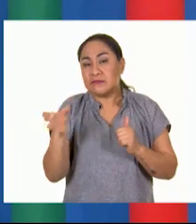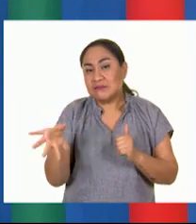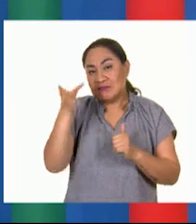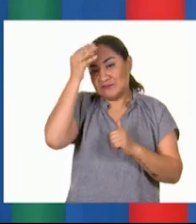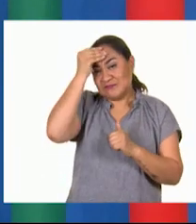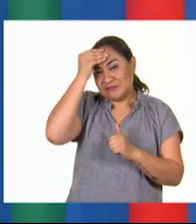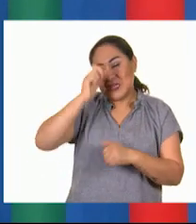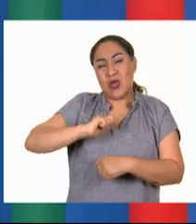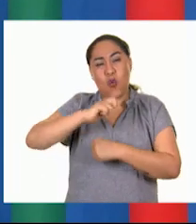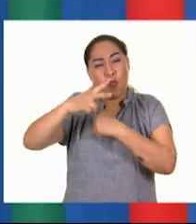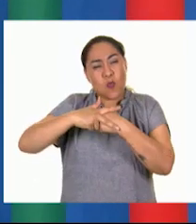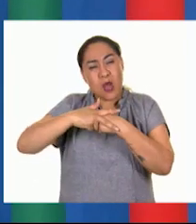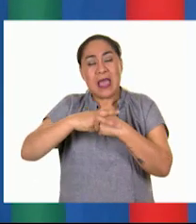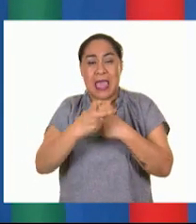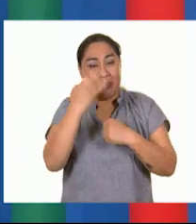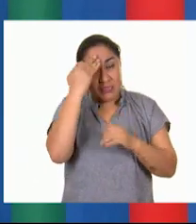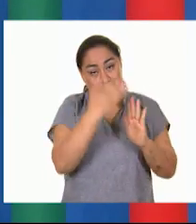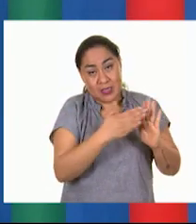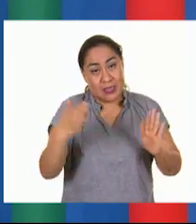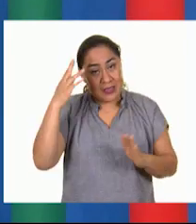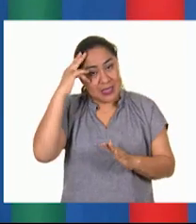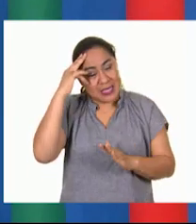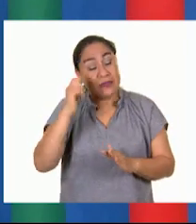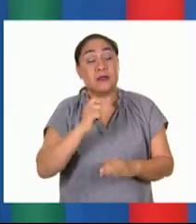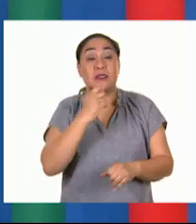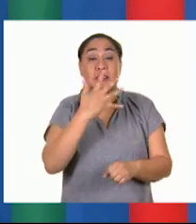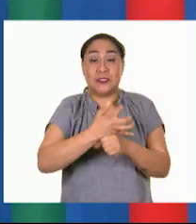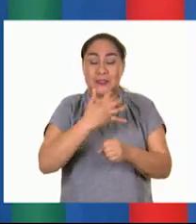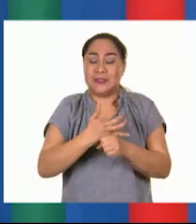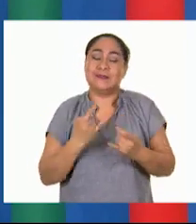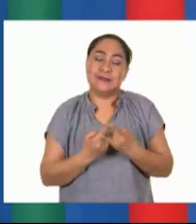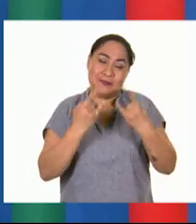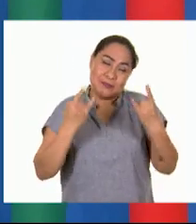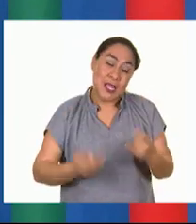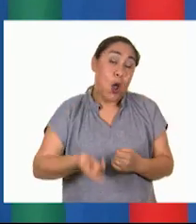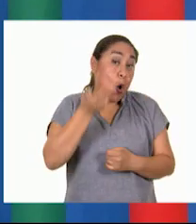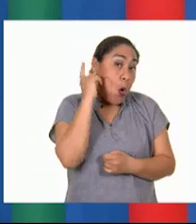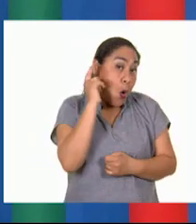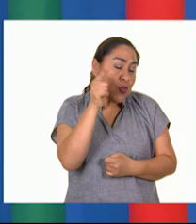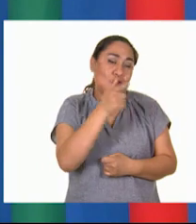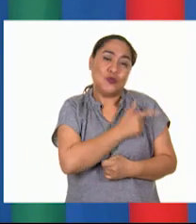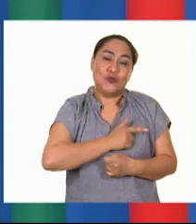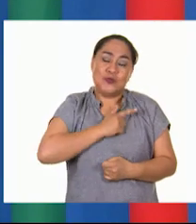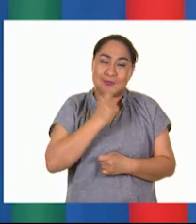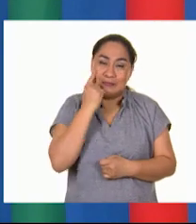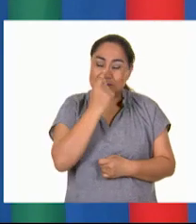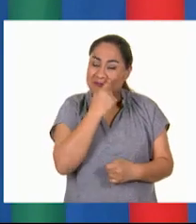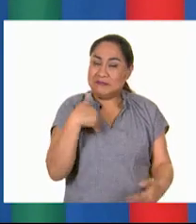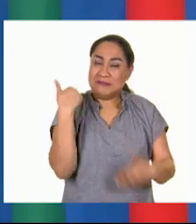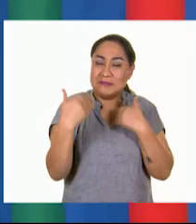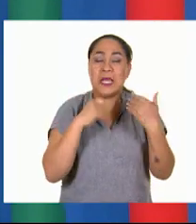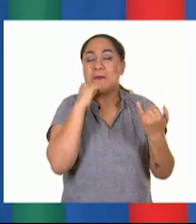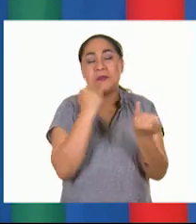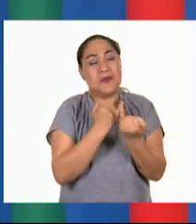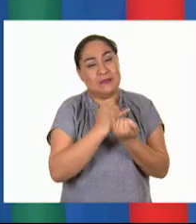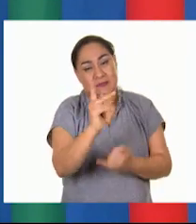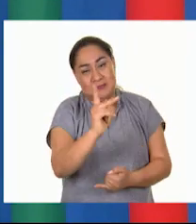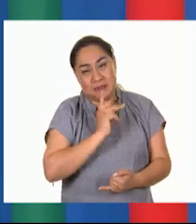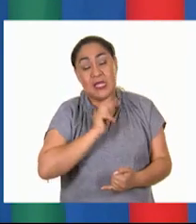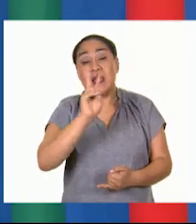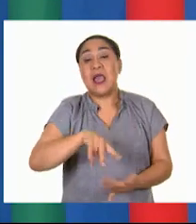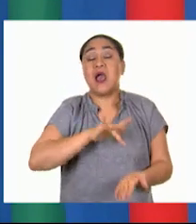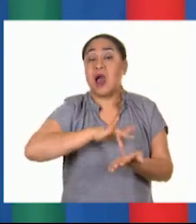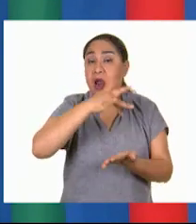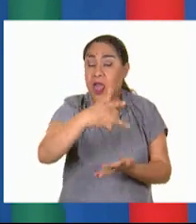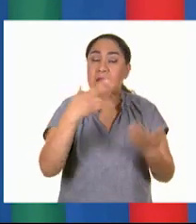el Porfiriato, de historia, 5º grado, y espero lo hayan disfrutado tanto como nosotras. Le damos las gracias a las